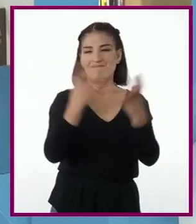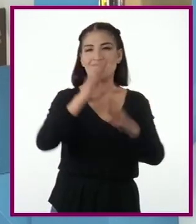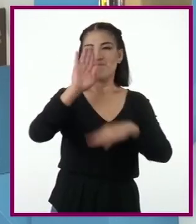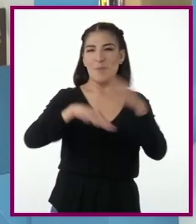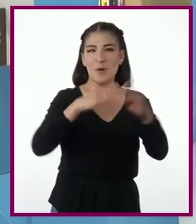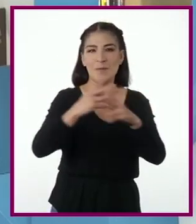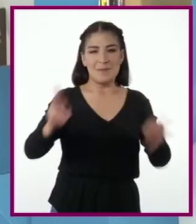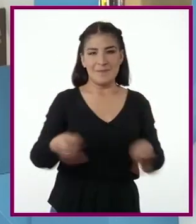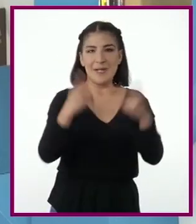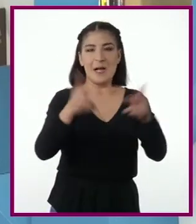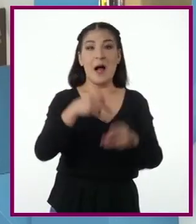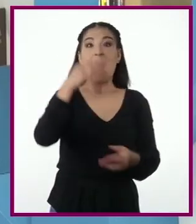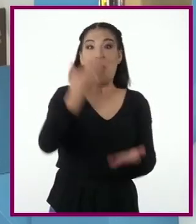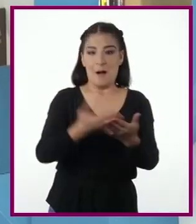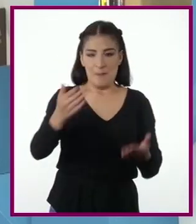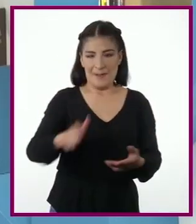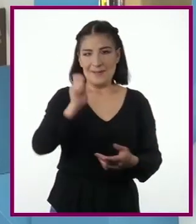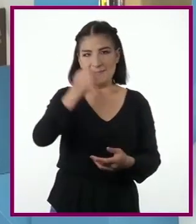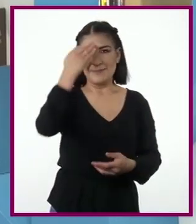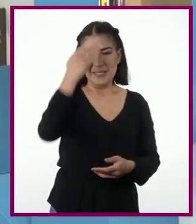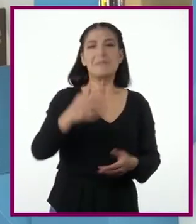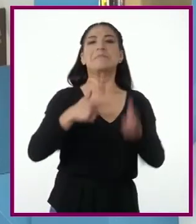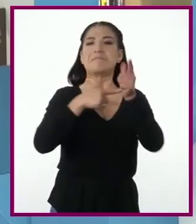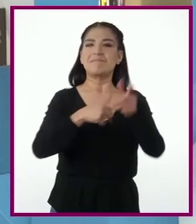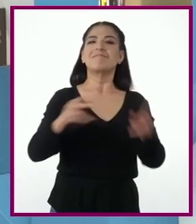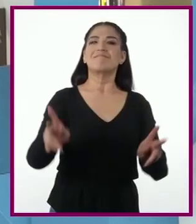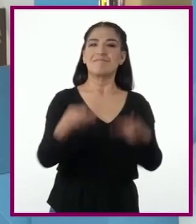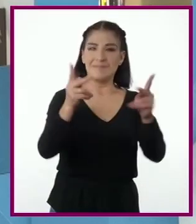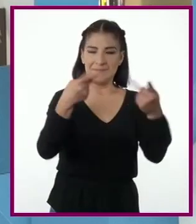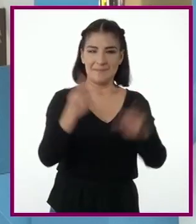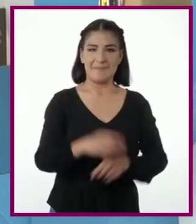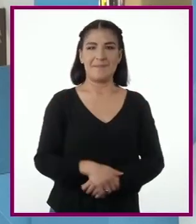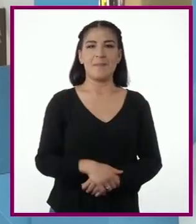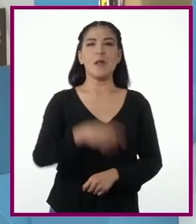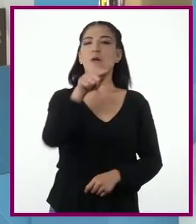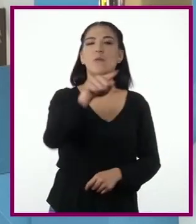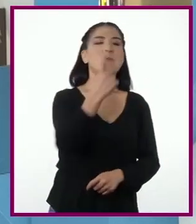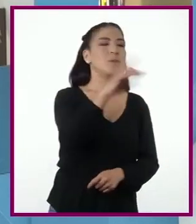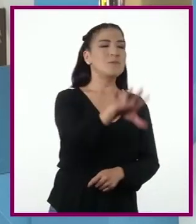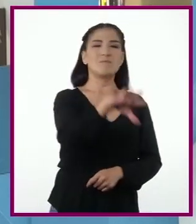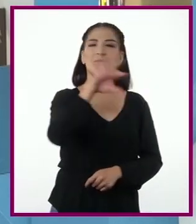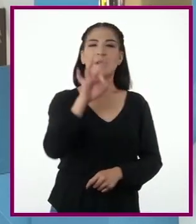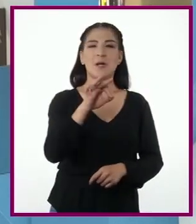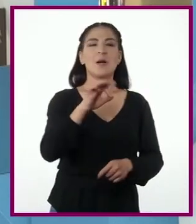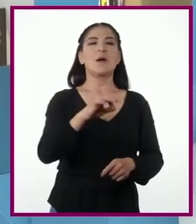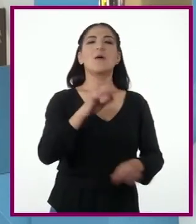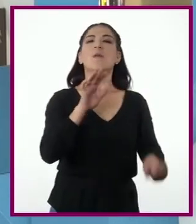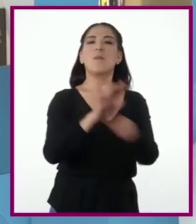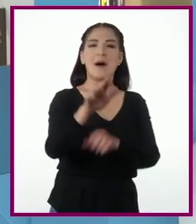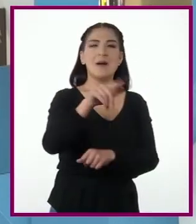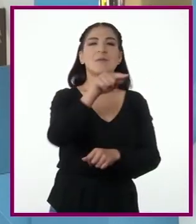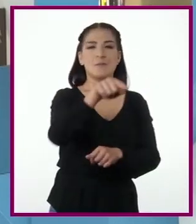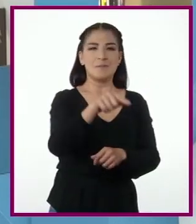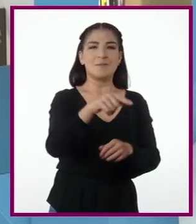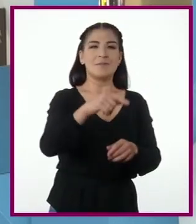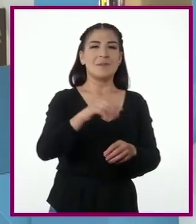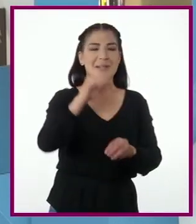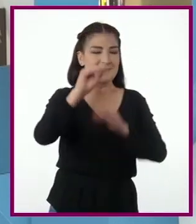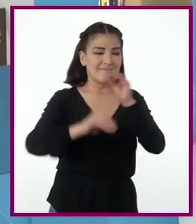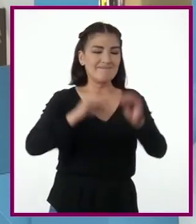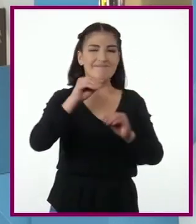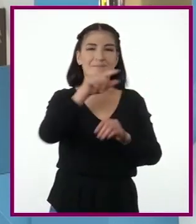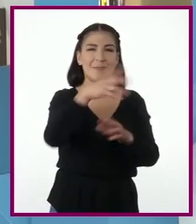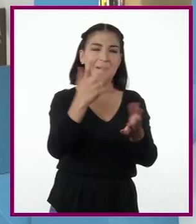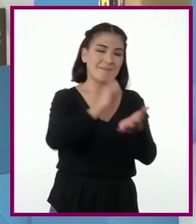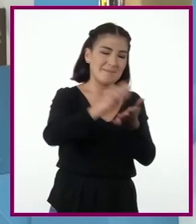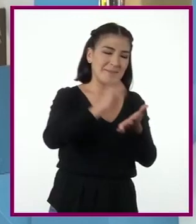y o se consumen en el lugar donde vives. Elige uno de esos productos y elabora una breve